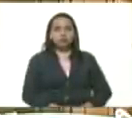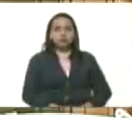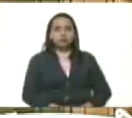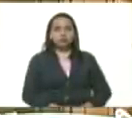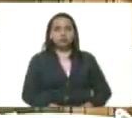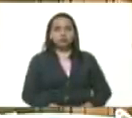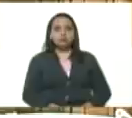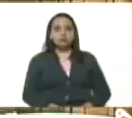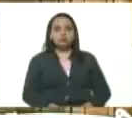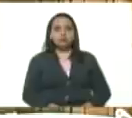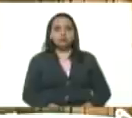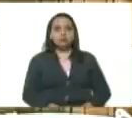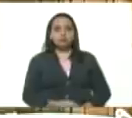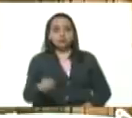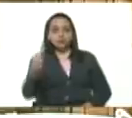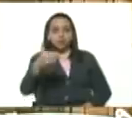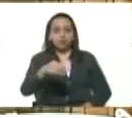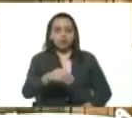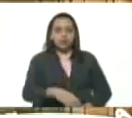se suman